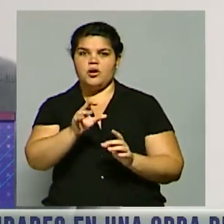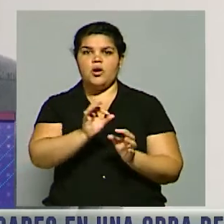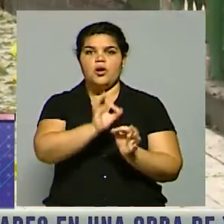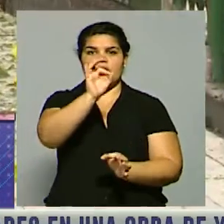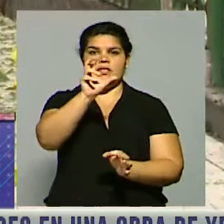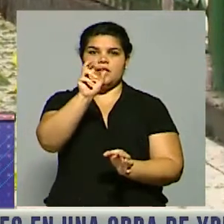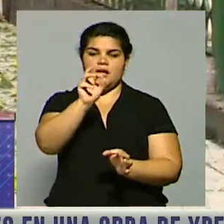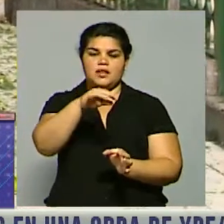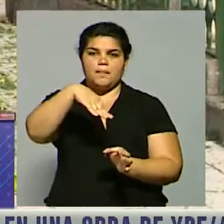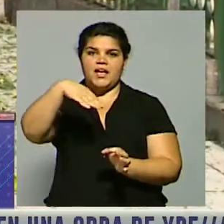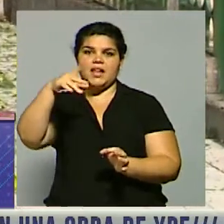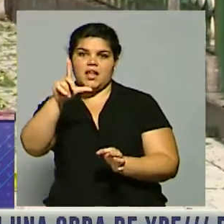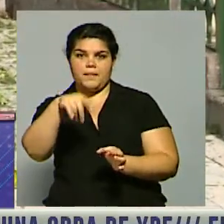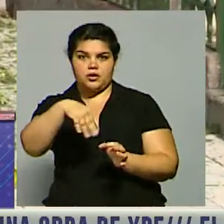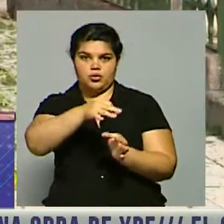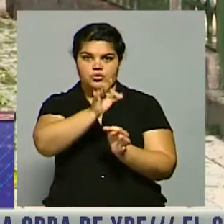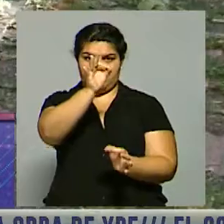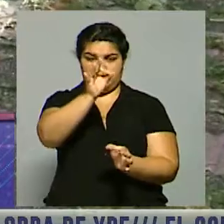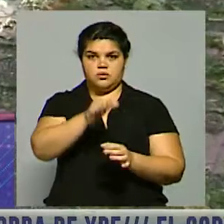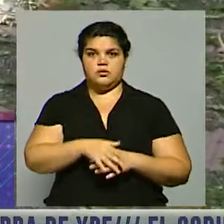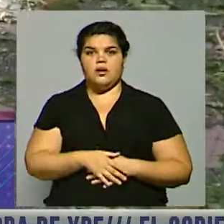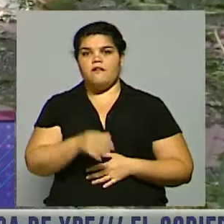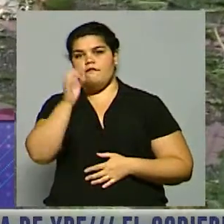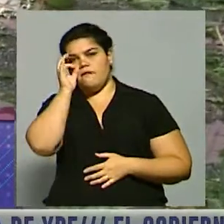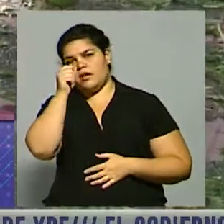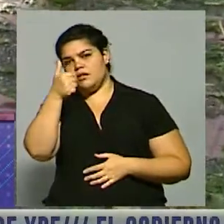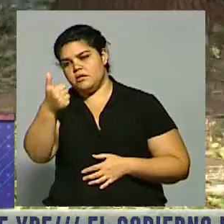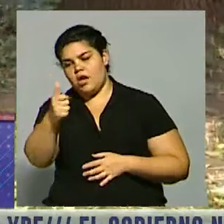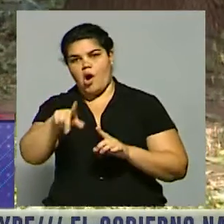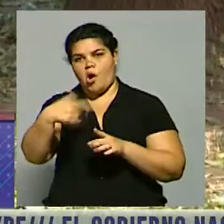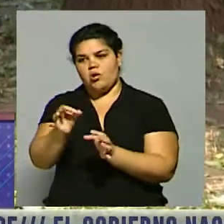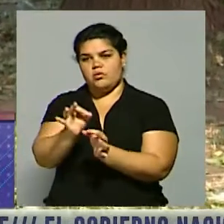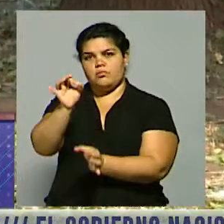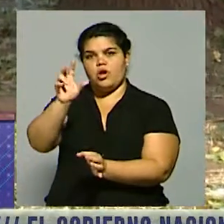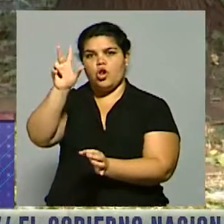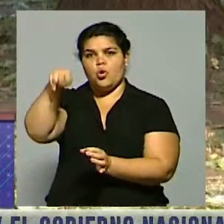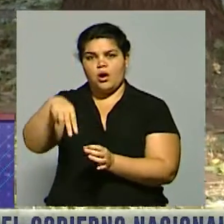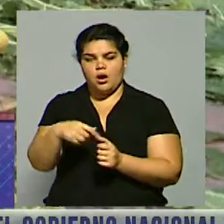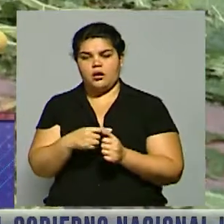milímetros, 26 milímetros en algunos lugares de Luján,